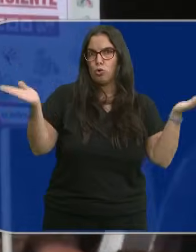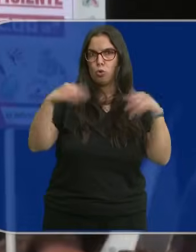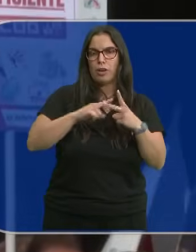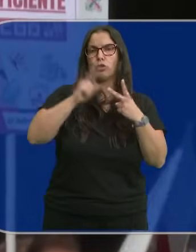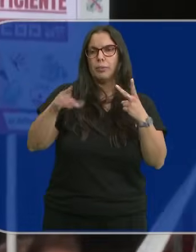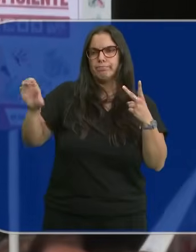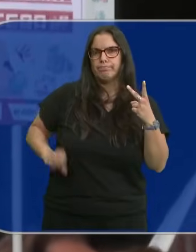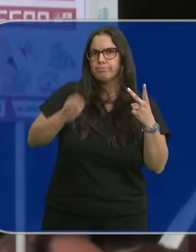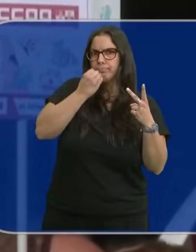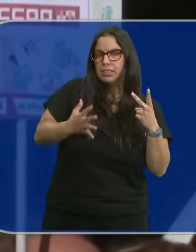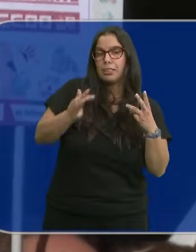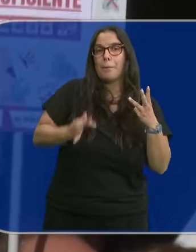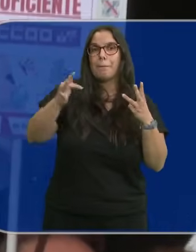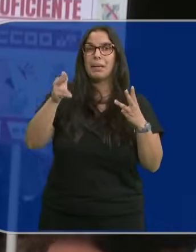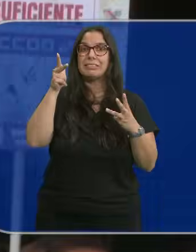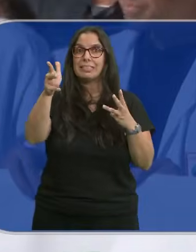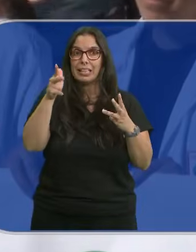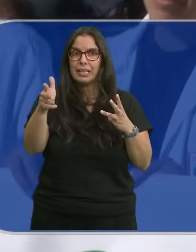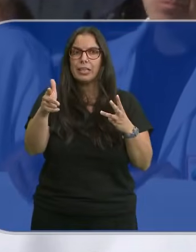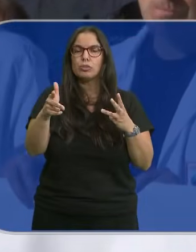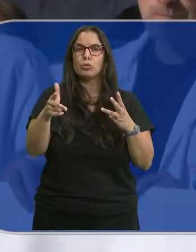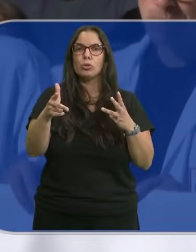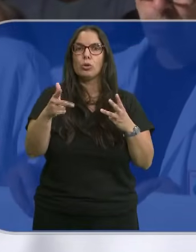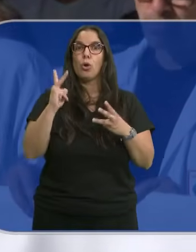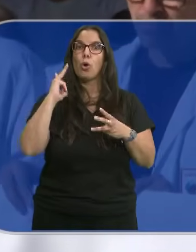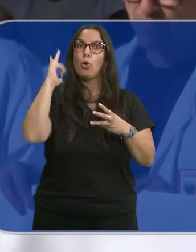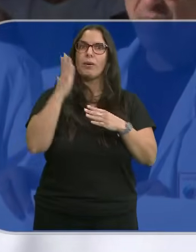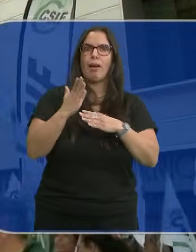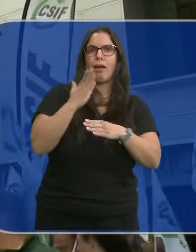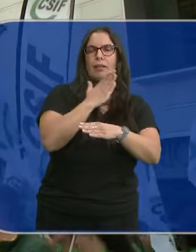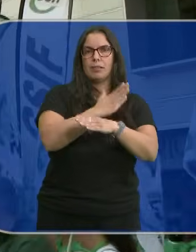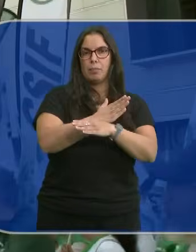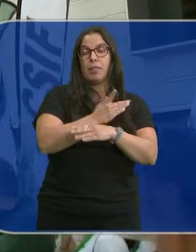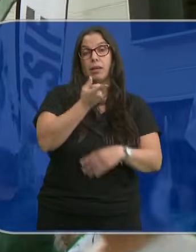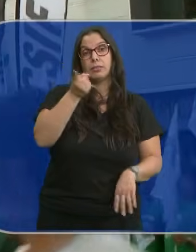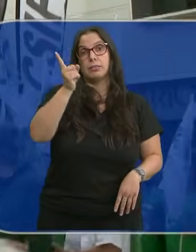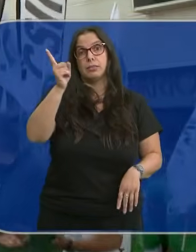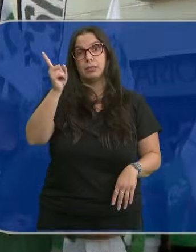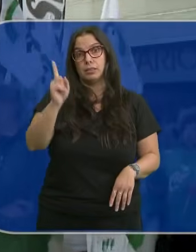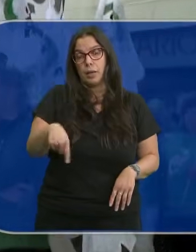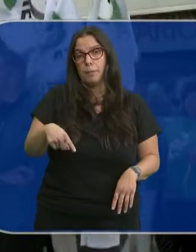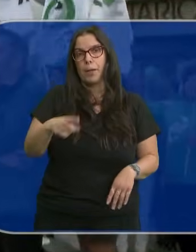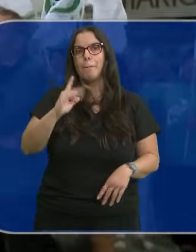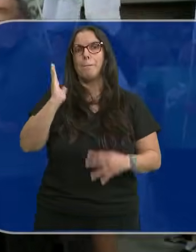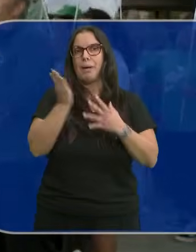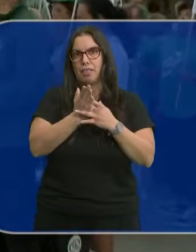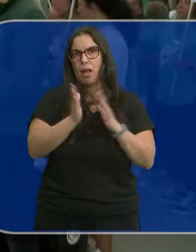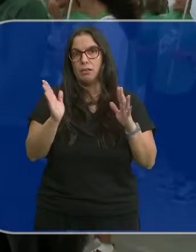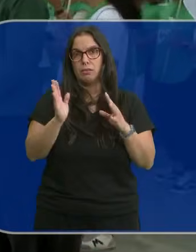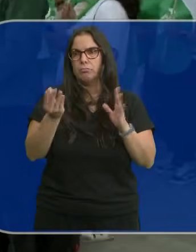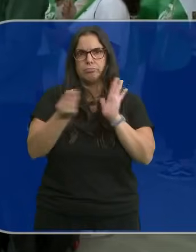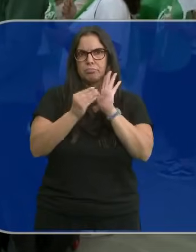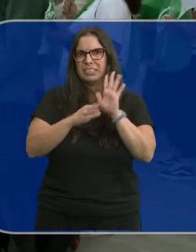buena retribución, aparte del derecho a una jubilación anticipada y también parcial. Dicen que